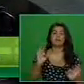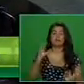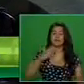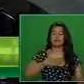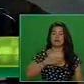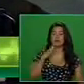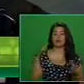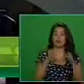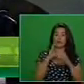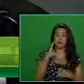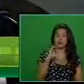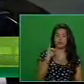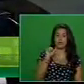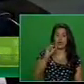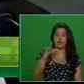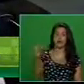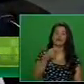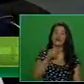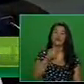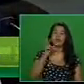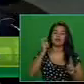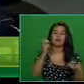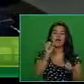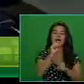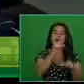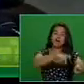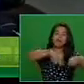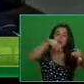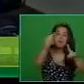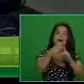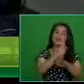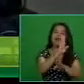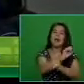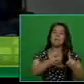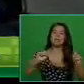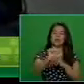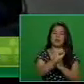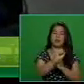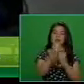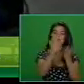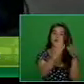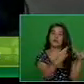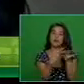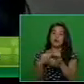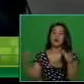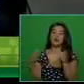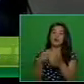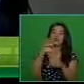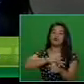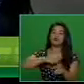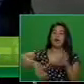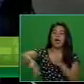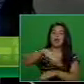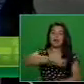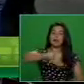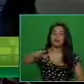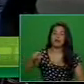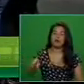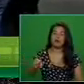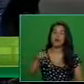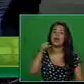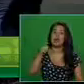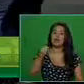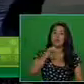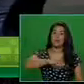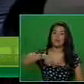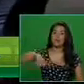trabajando con todo lo que es agroecología y en eso vamos de la mano con movimientos sociales de base que están